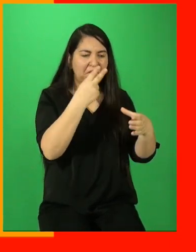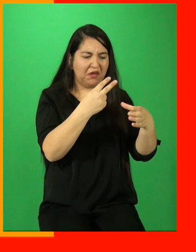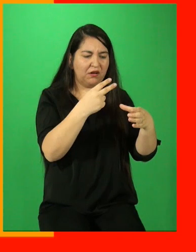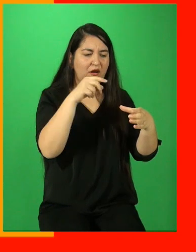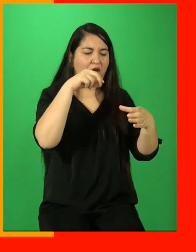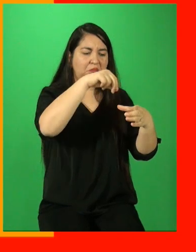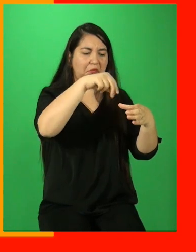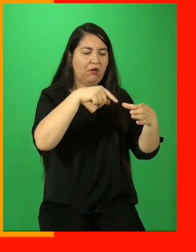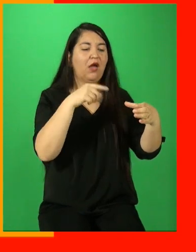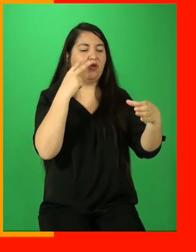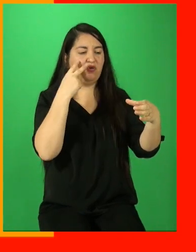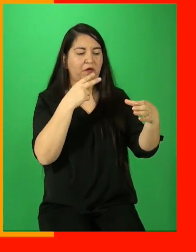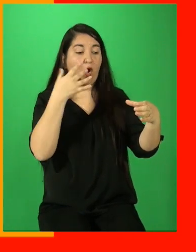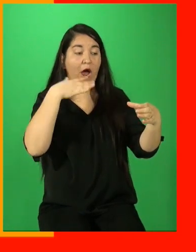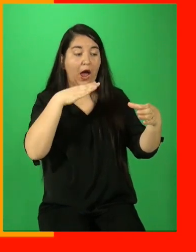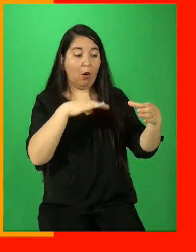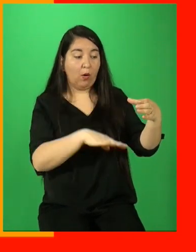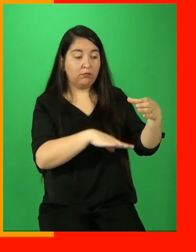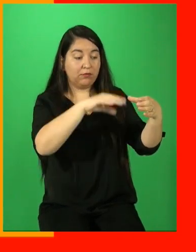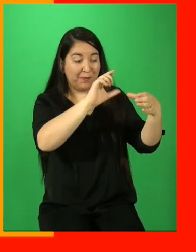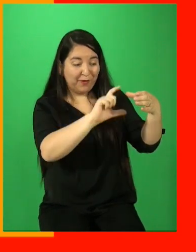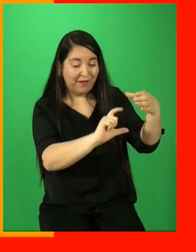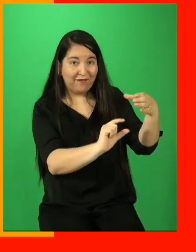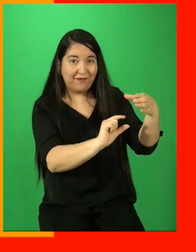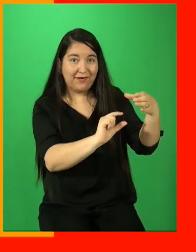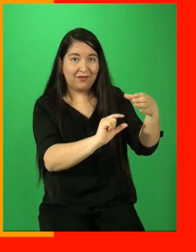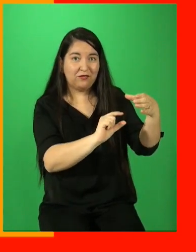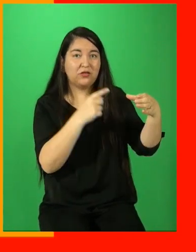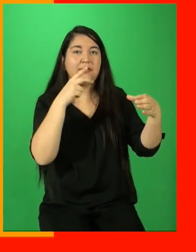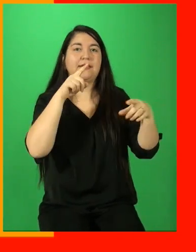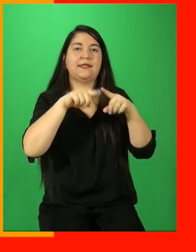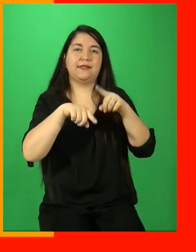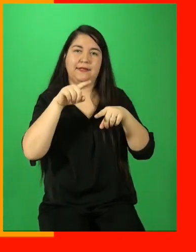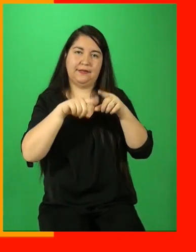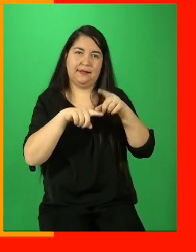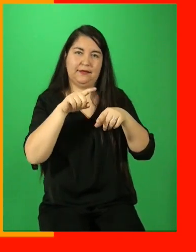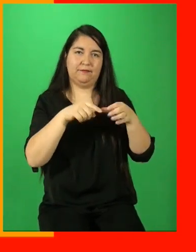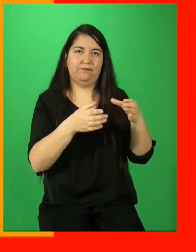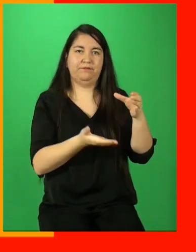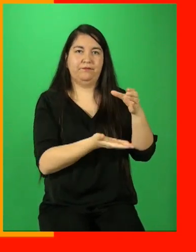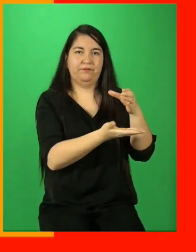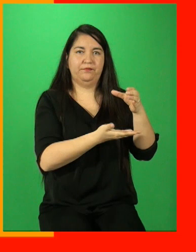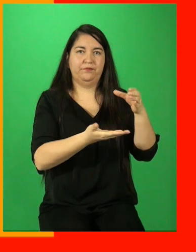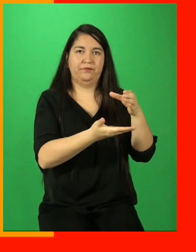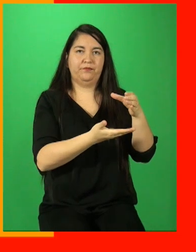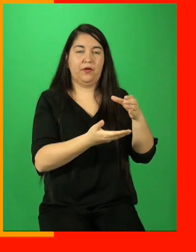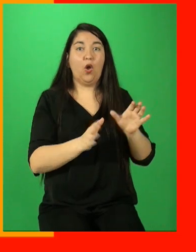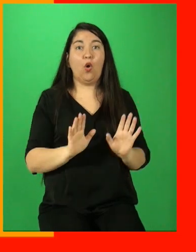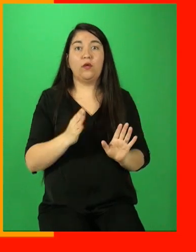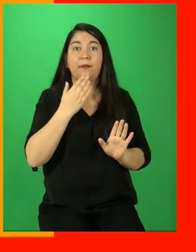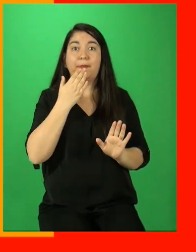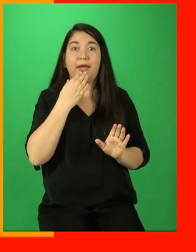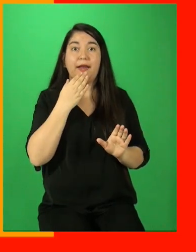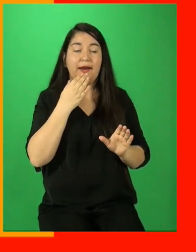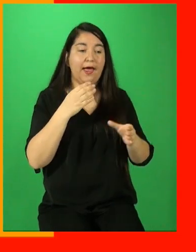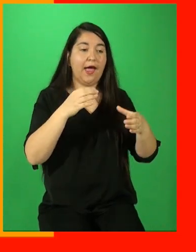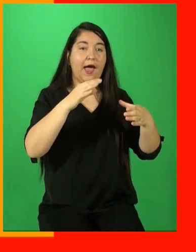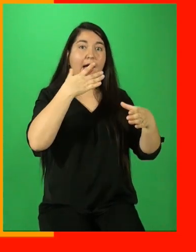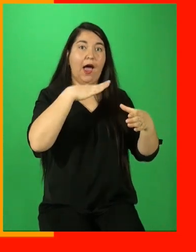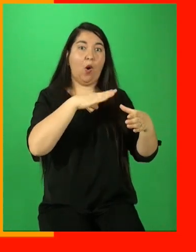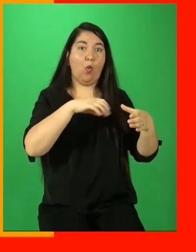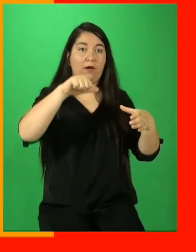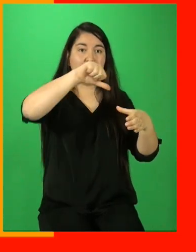vaso y vamos a ver que el agua está arriba y la tierra va a quedar depositada abajo. O agua con aceite, también se forma